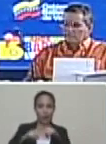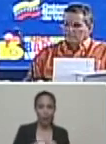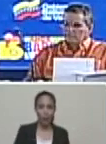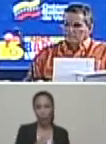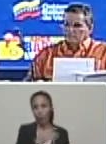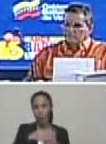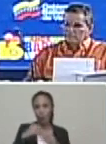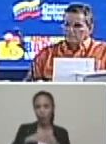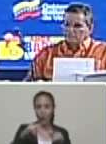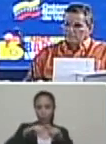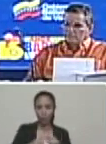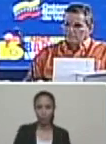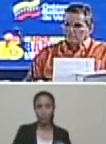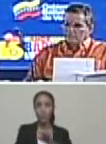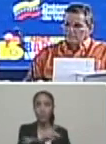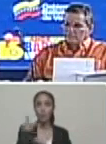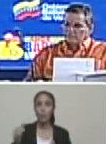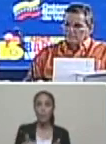de